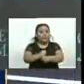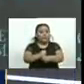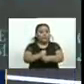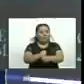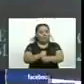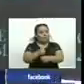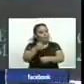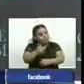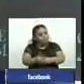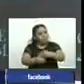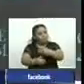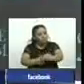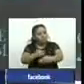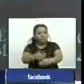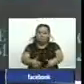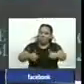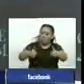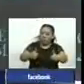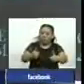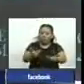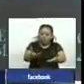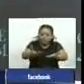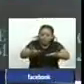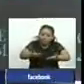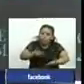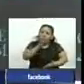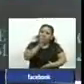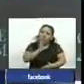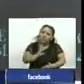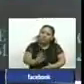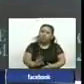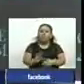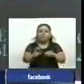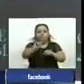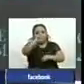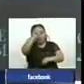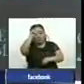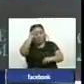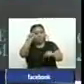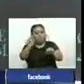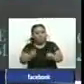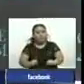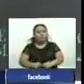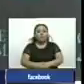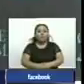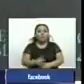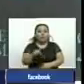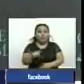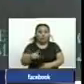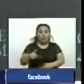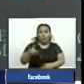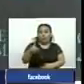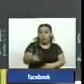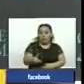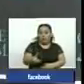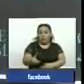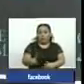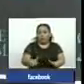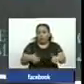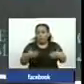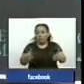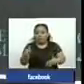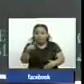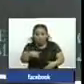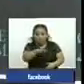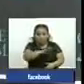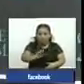en un buen camino y lo tomamos con mucha humildad para seguir trabajando en él. Y este año que viene queremos que todo El Salvador